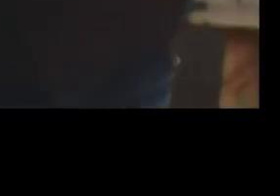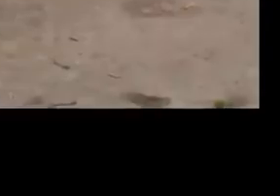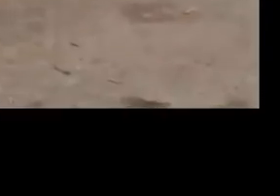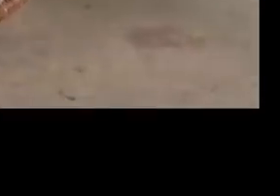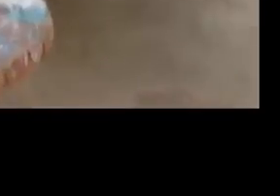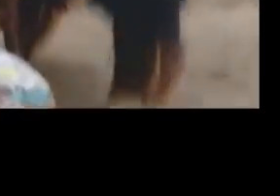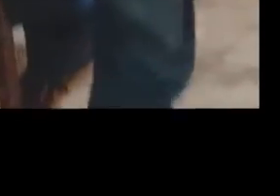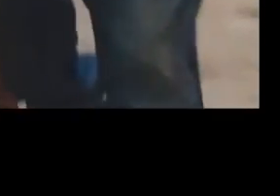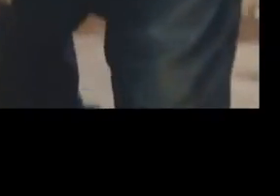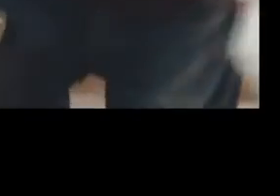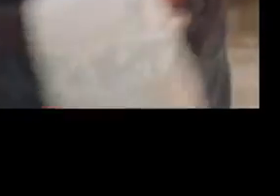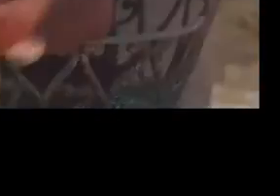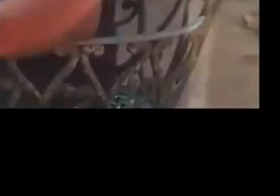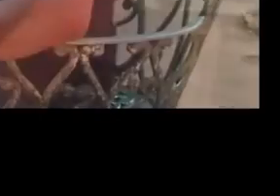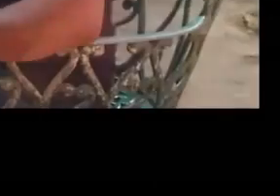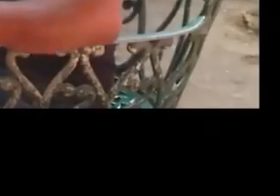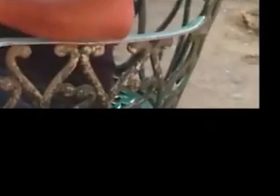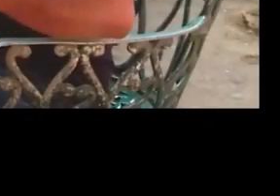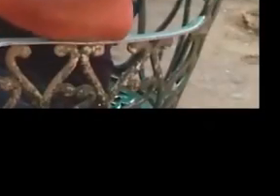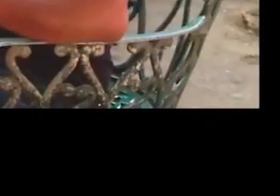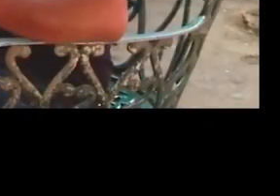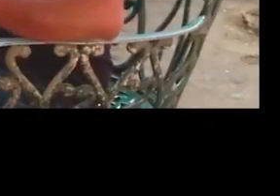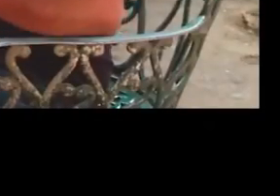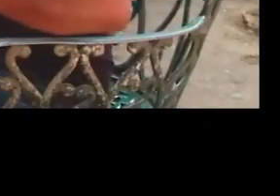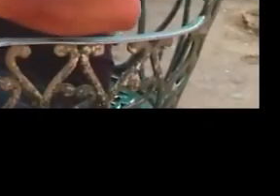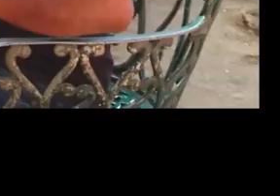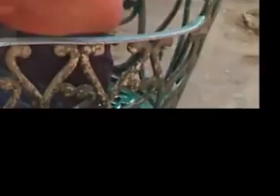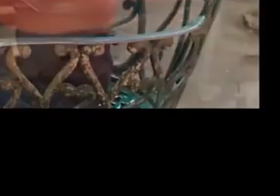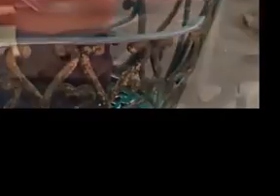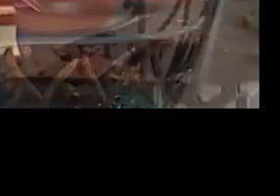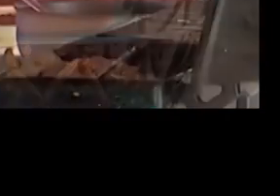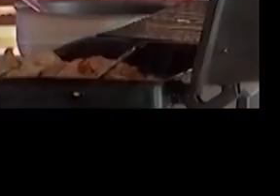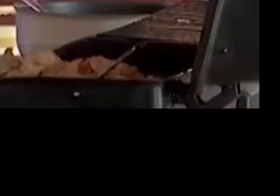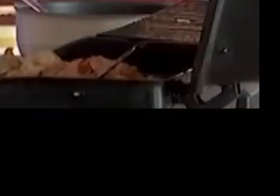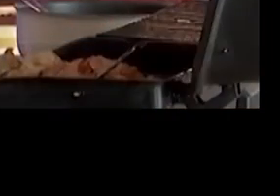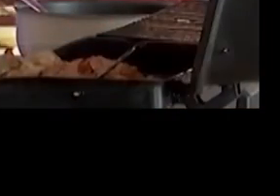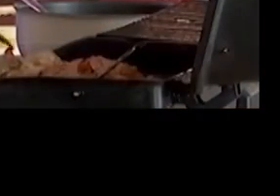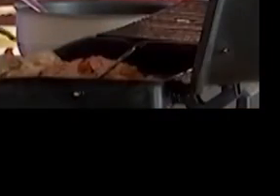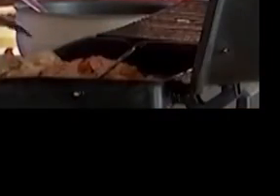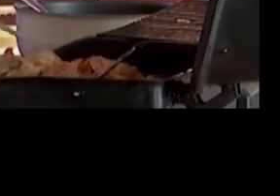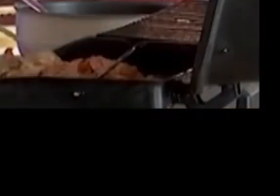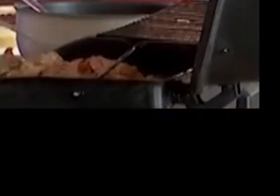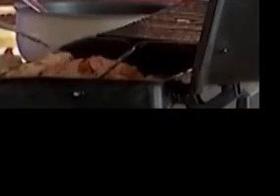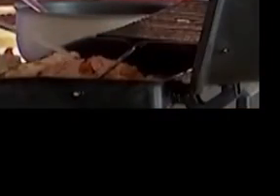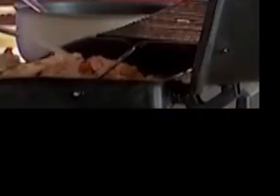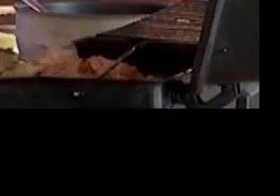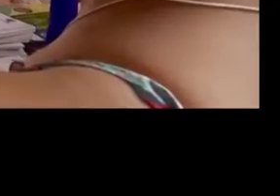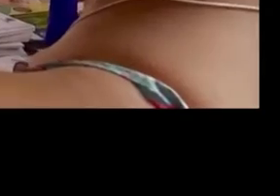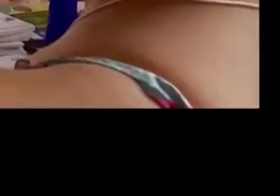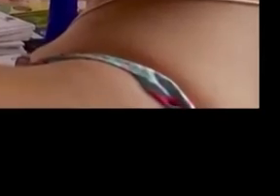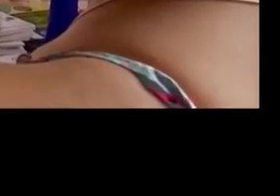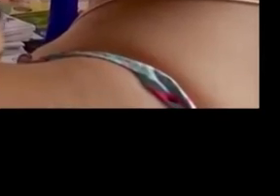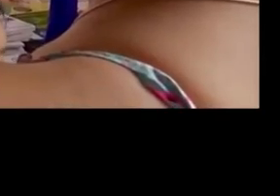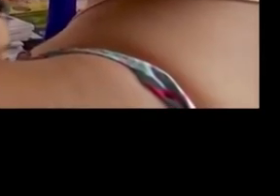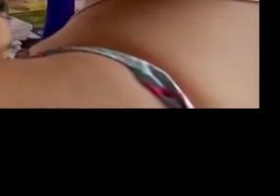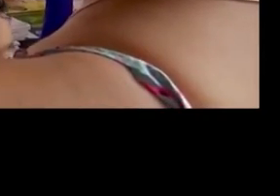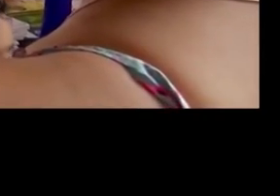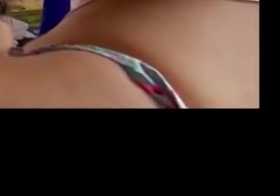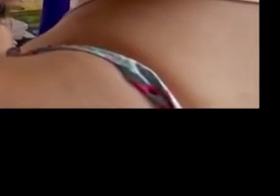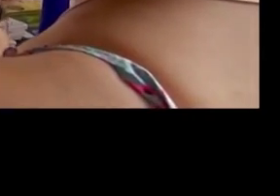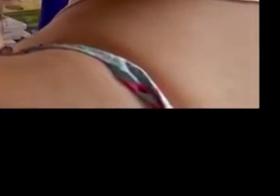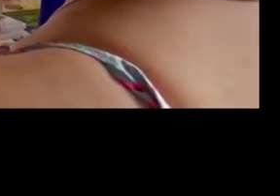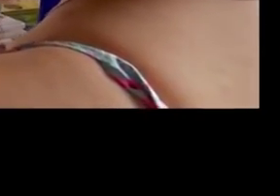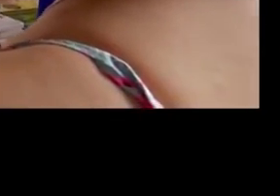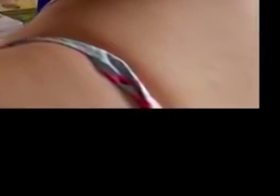aún persisten barreras actitudinales y físicas que impiden el desarrollo, participación e inclusión de las personas con